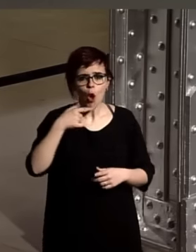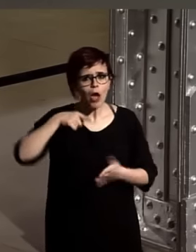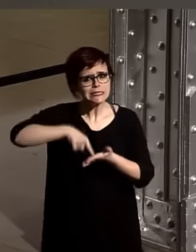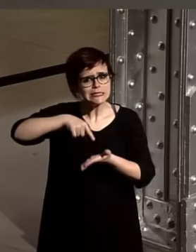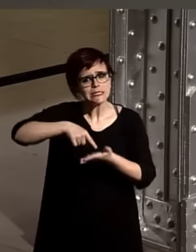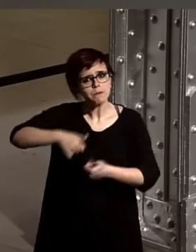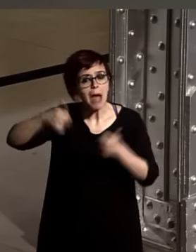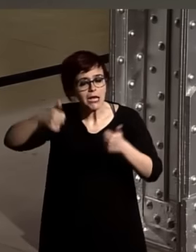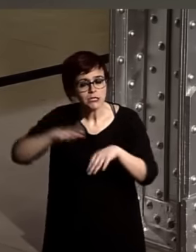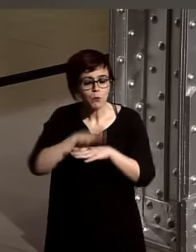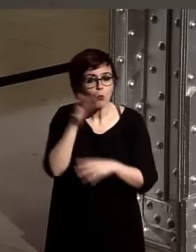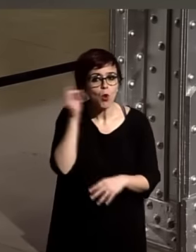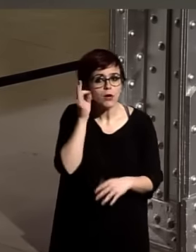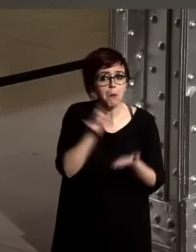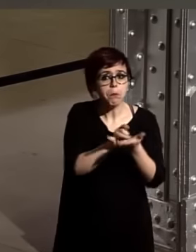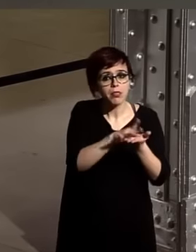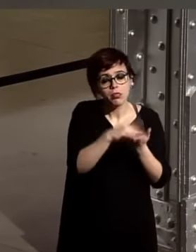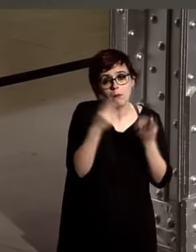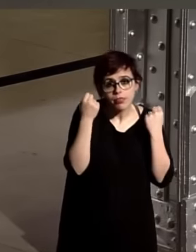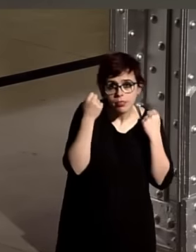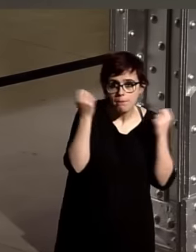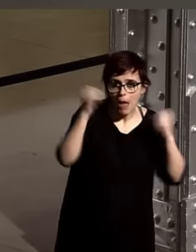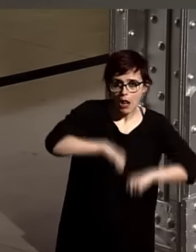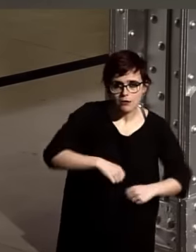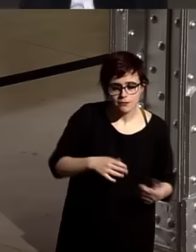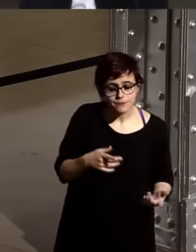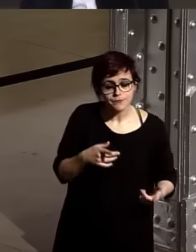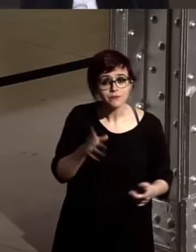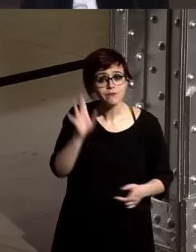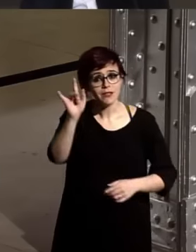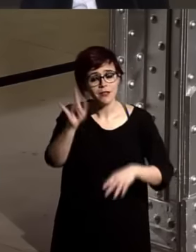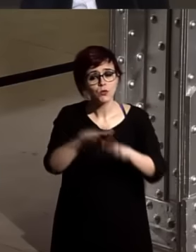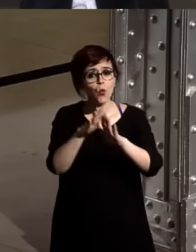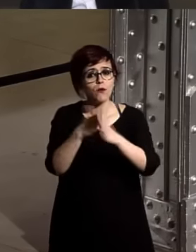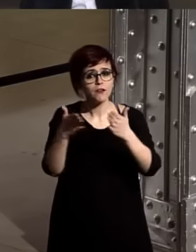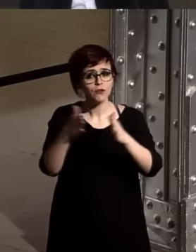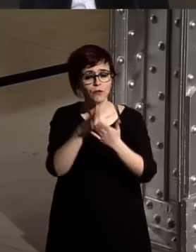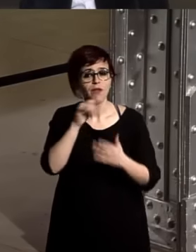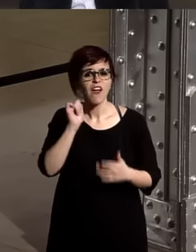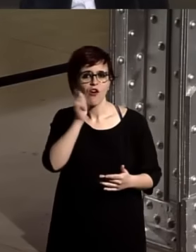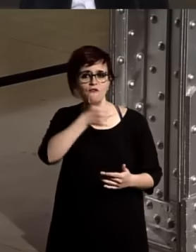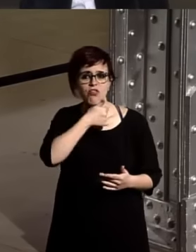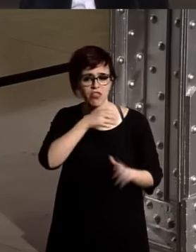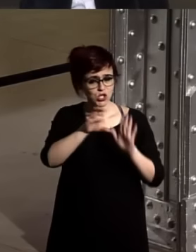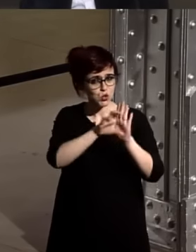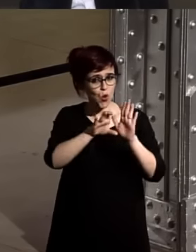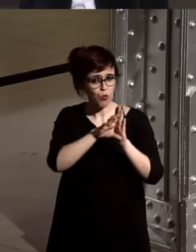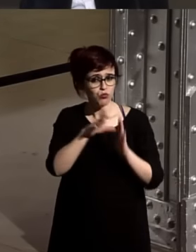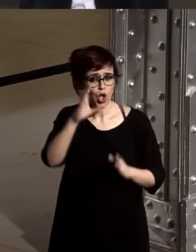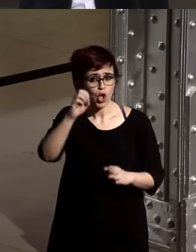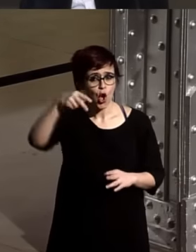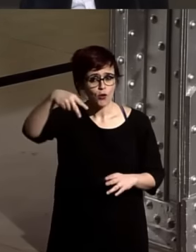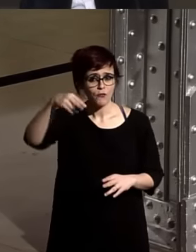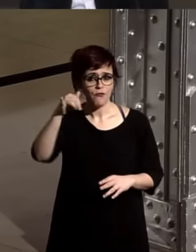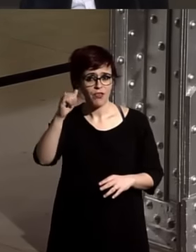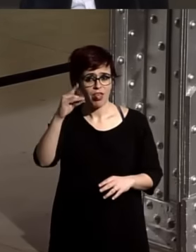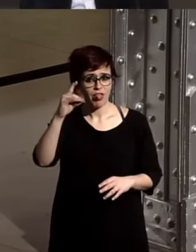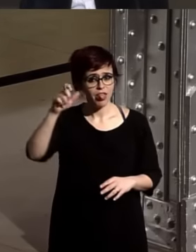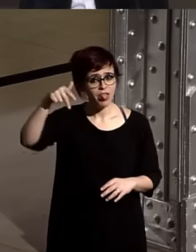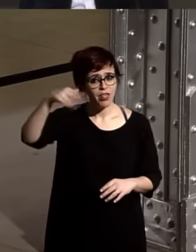mujer hayro hay un libro interesante que se llama de confidence cod no está traducido al español o